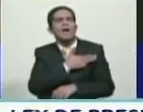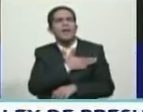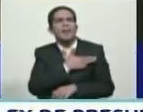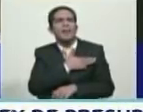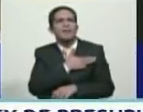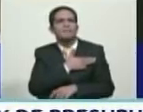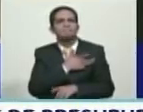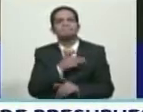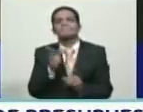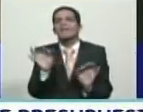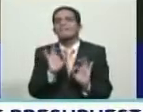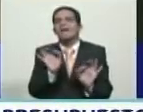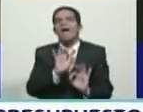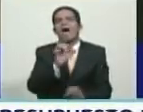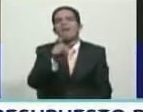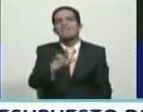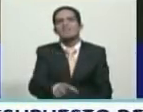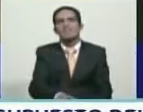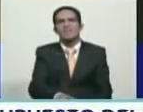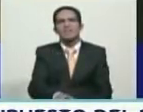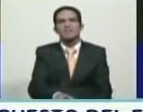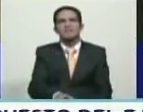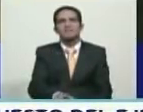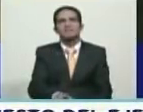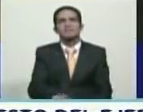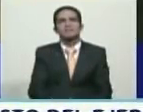nobody, nadie,